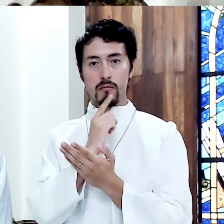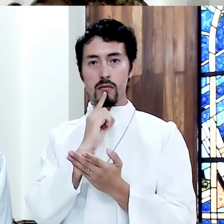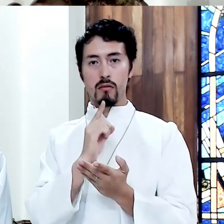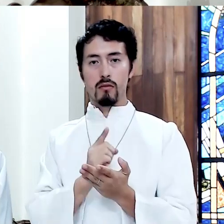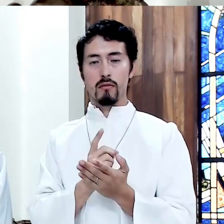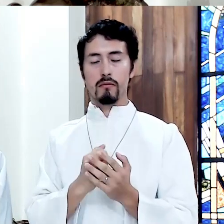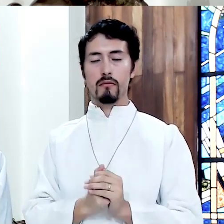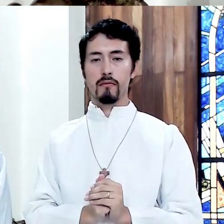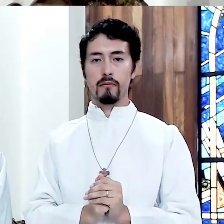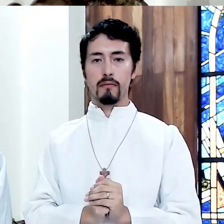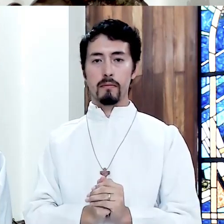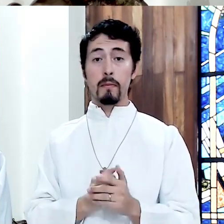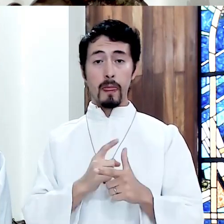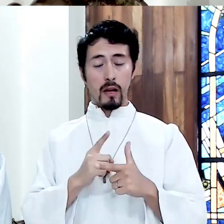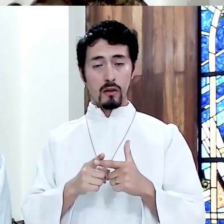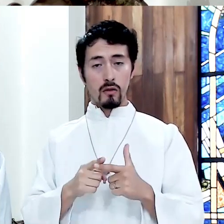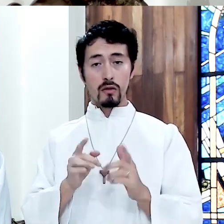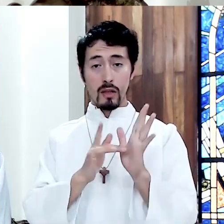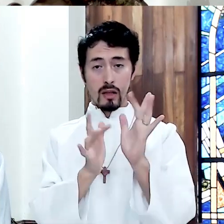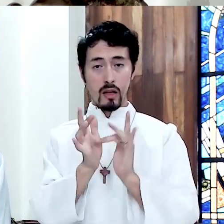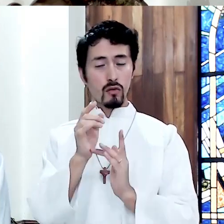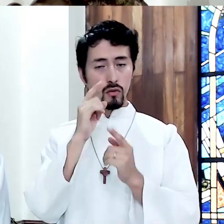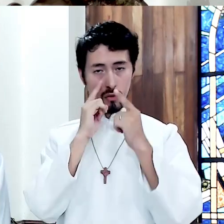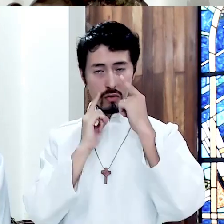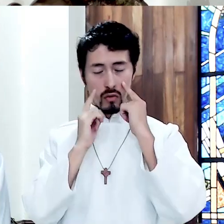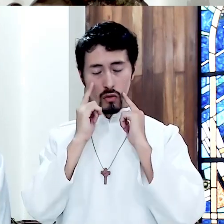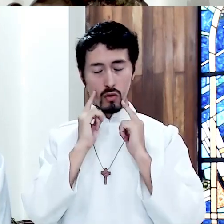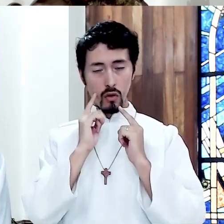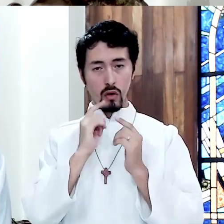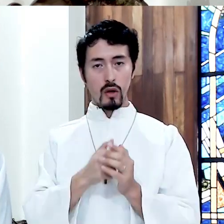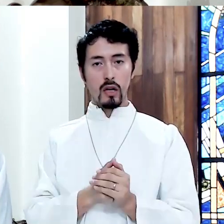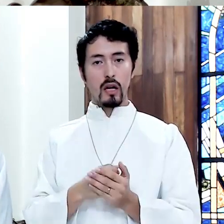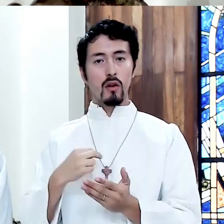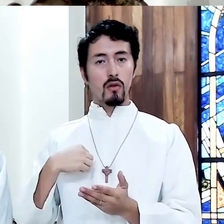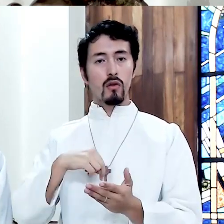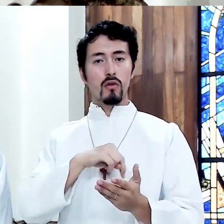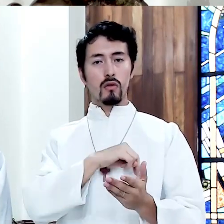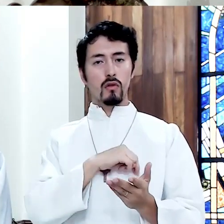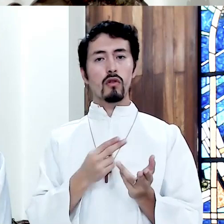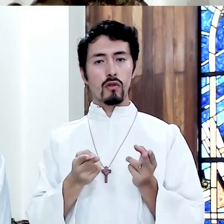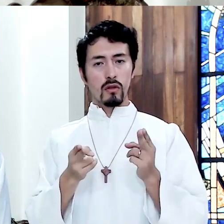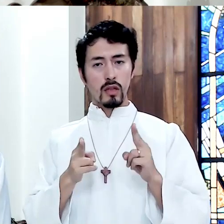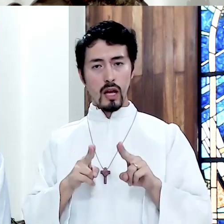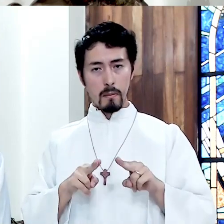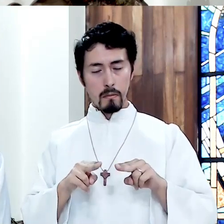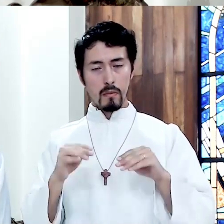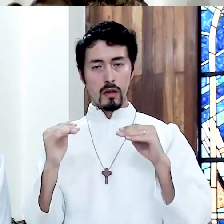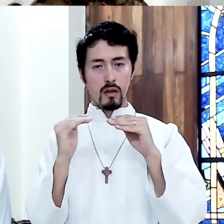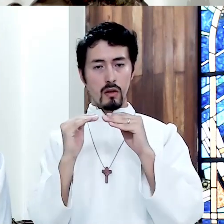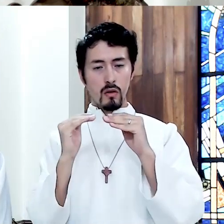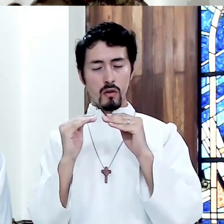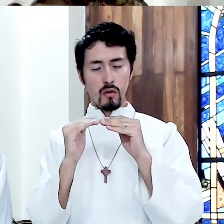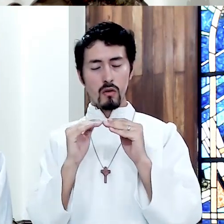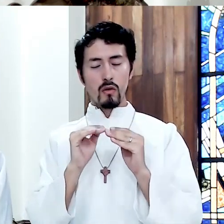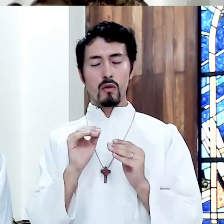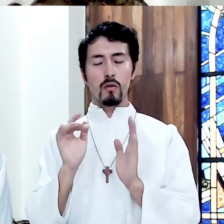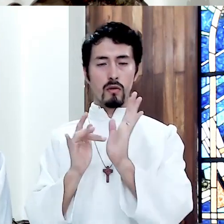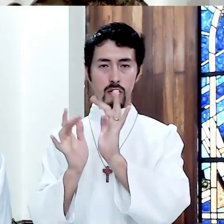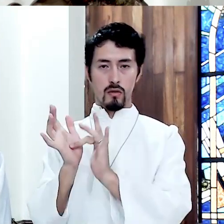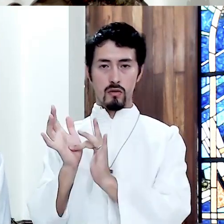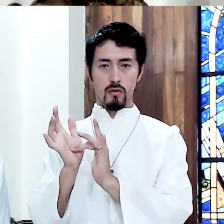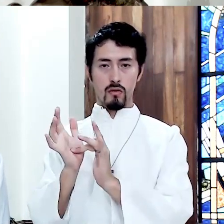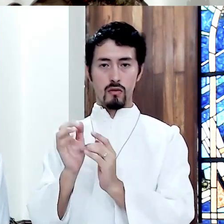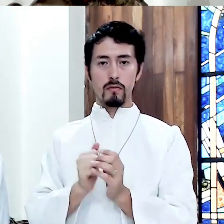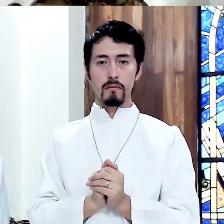reflejada nuestra impotencia ante realidades difíciles. ¿Quién